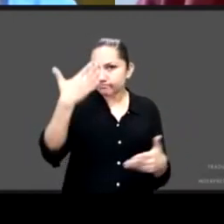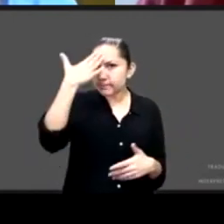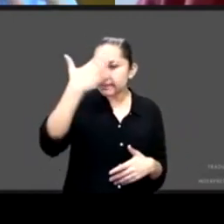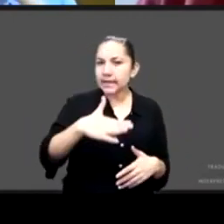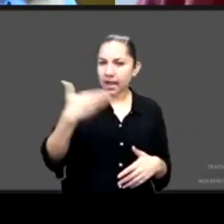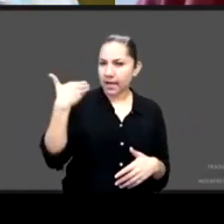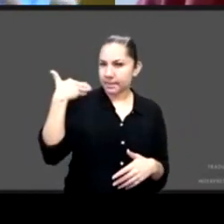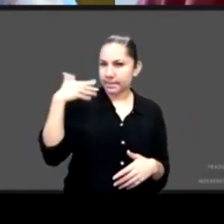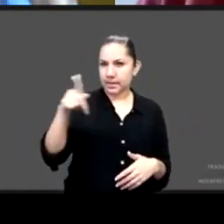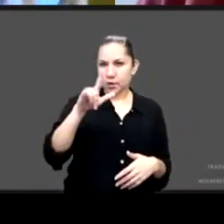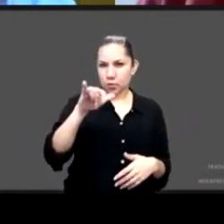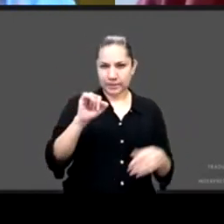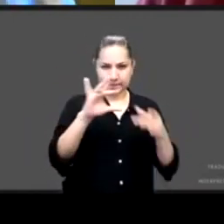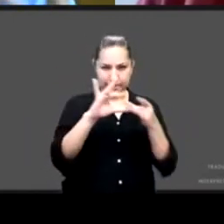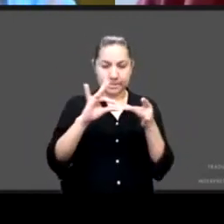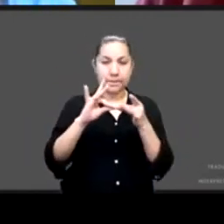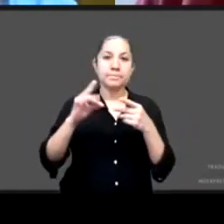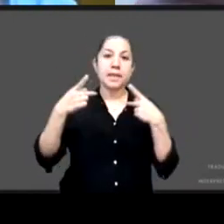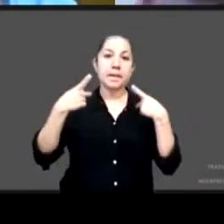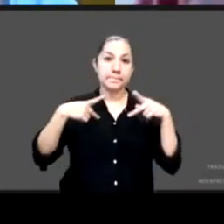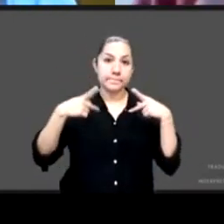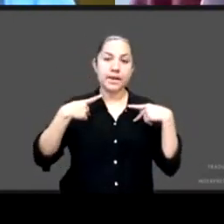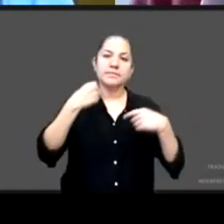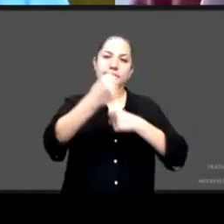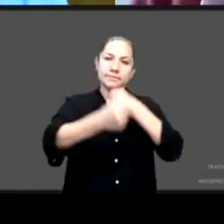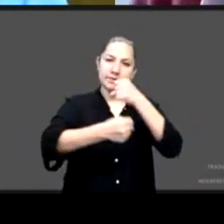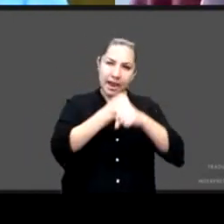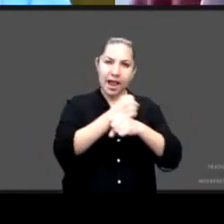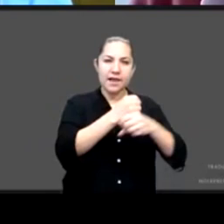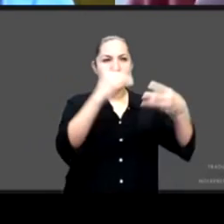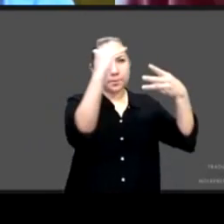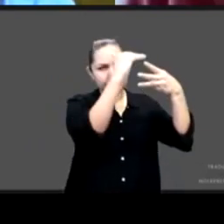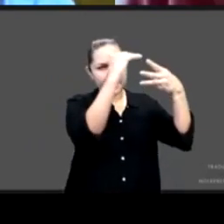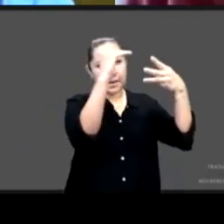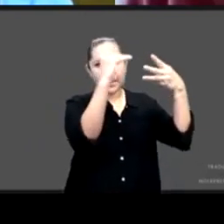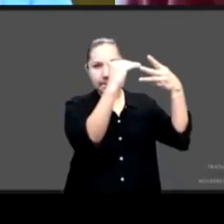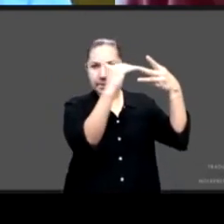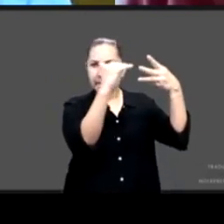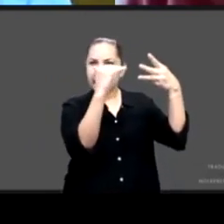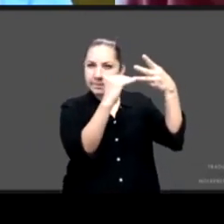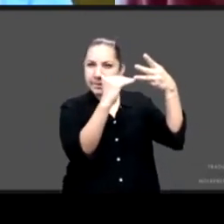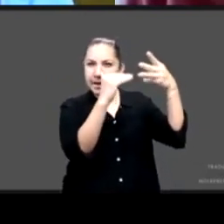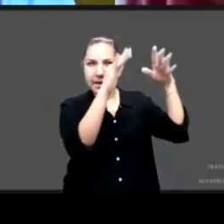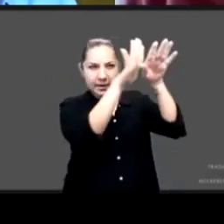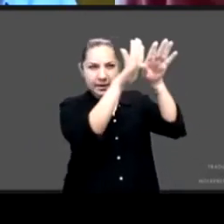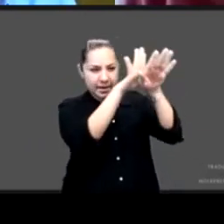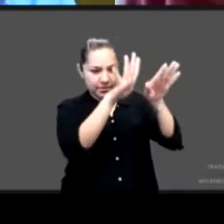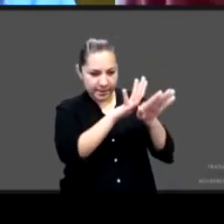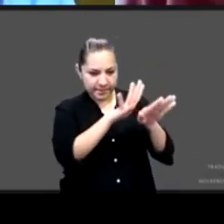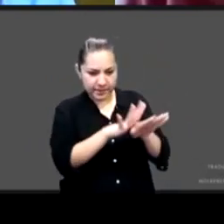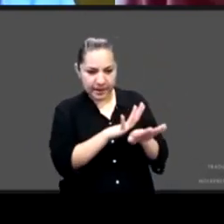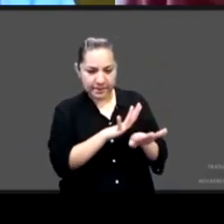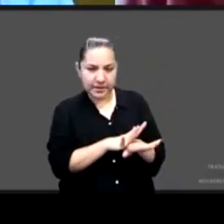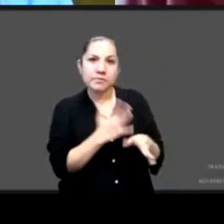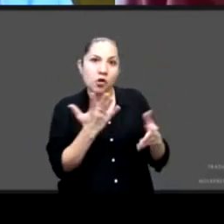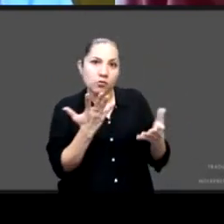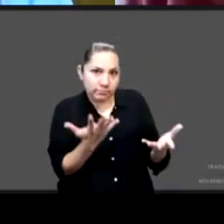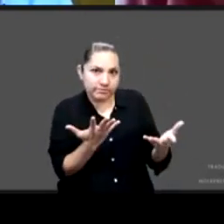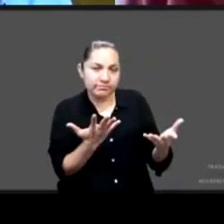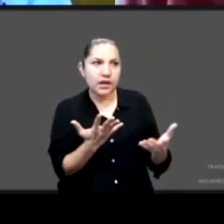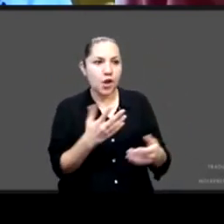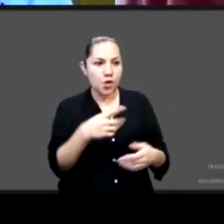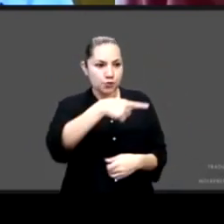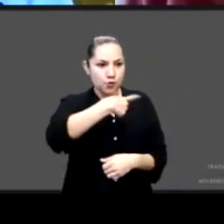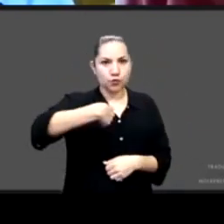y con las cosas que construyen o como lo plantean, el humor y aceptar ese humor me parece fundamental, ¿no? A